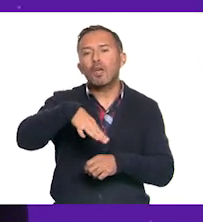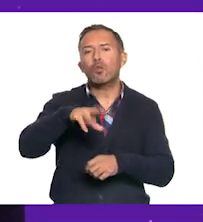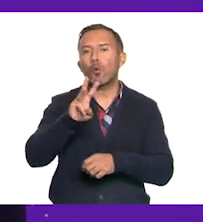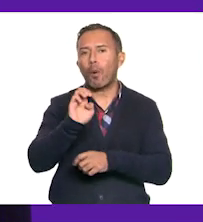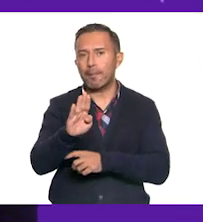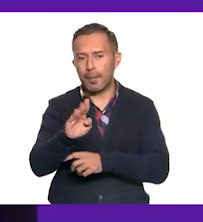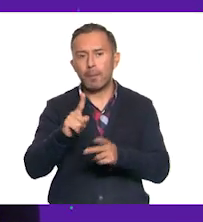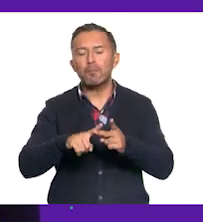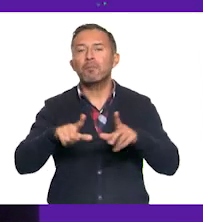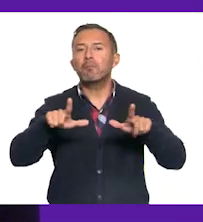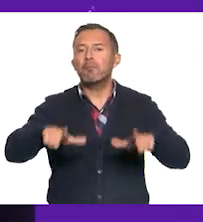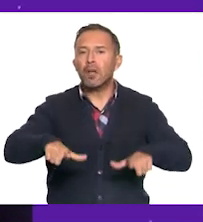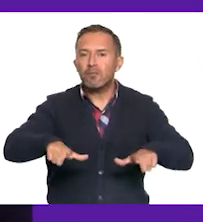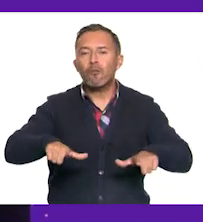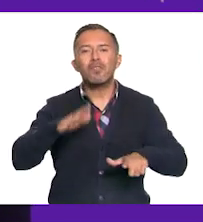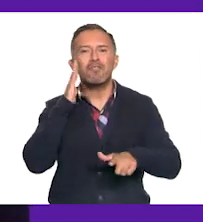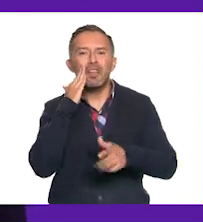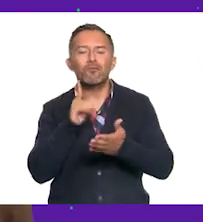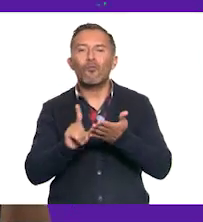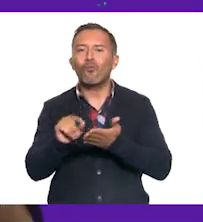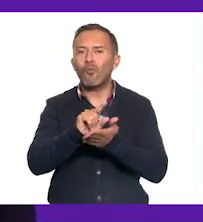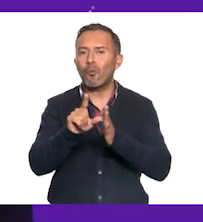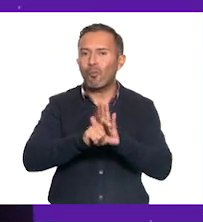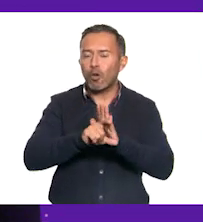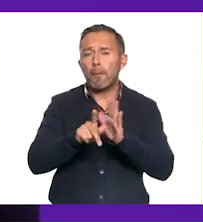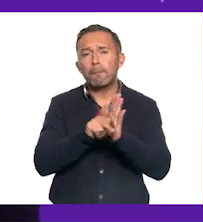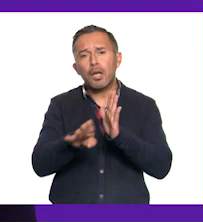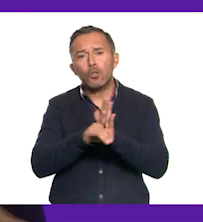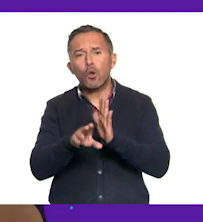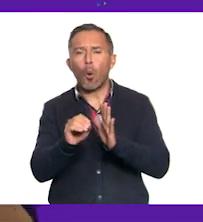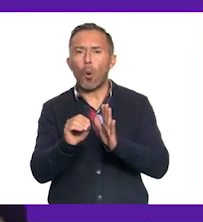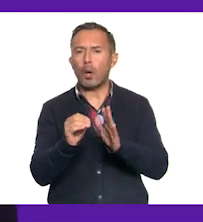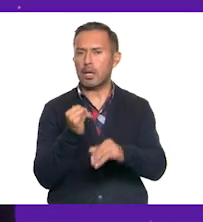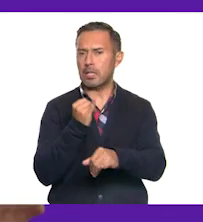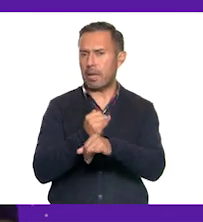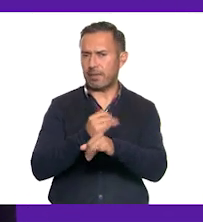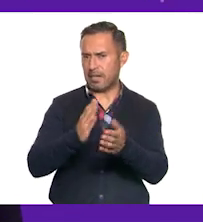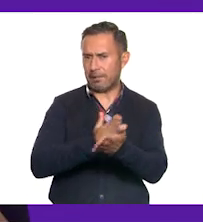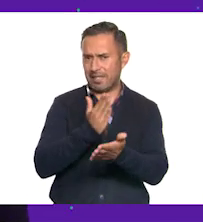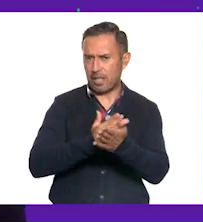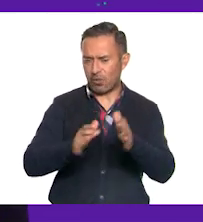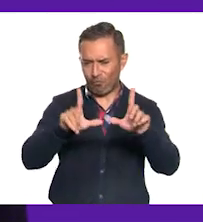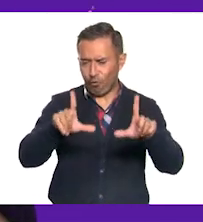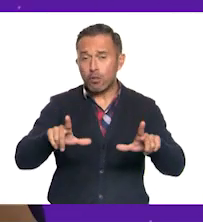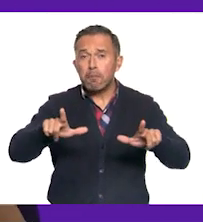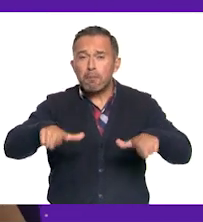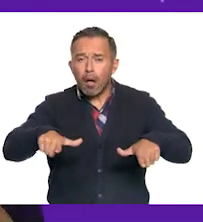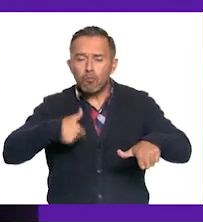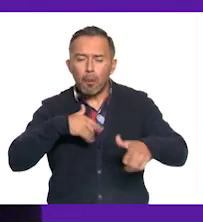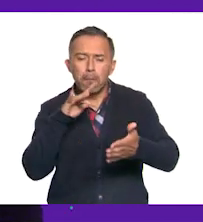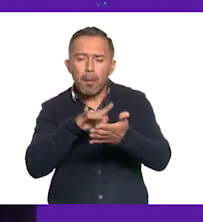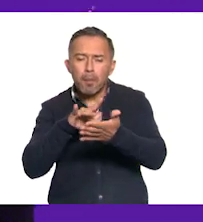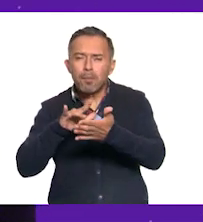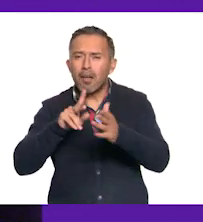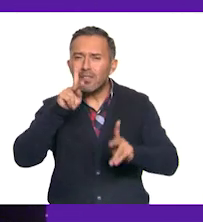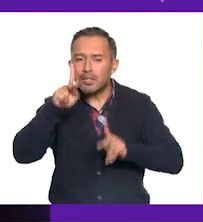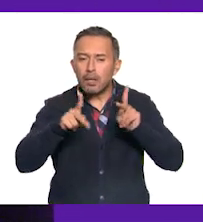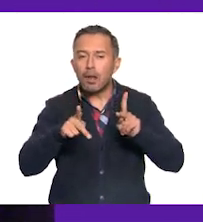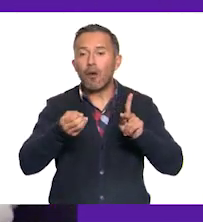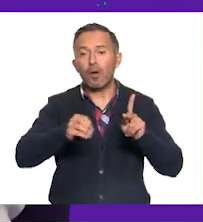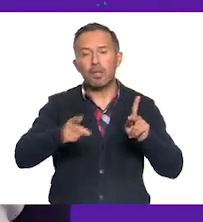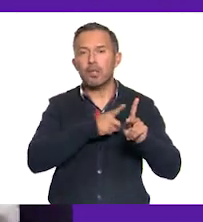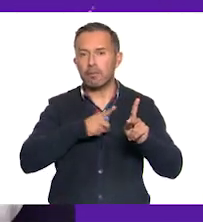video, redes sociales, periódicos o revistas en línea. Todos los sitios que visites tienen que estar